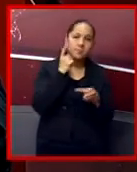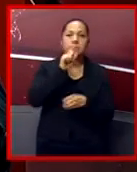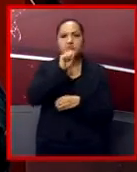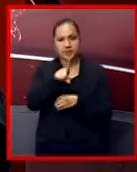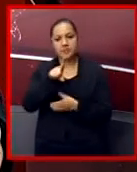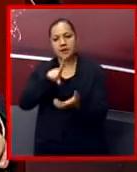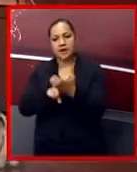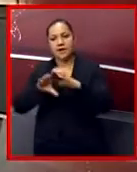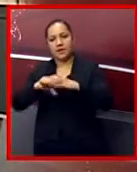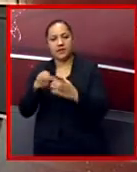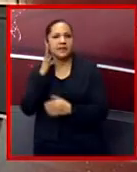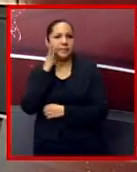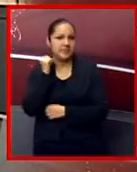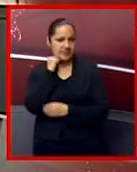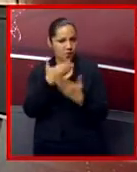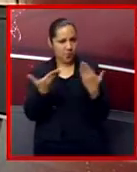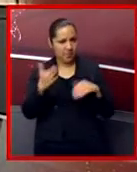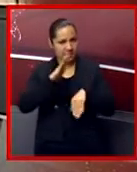con los detalles.